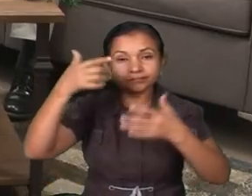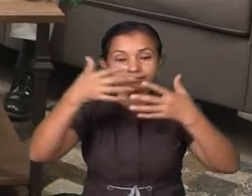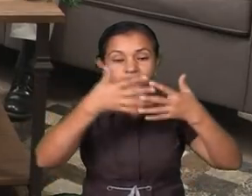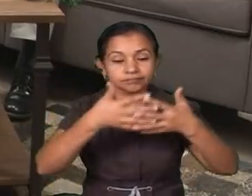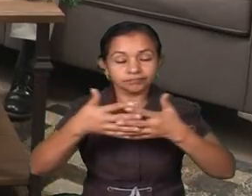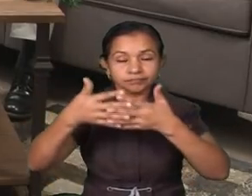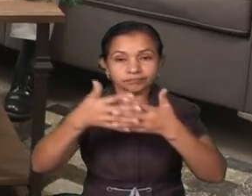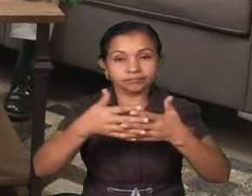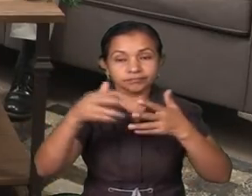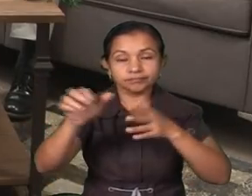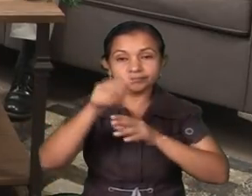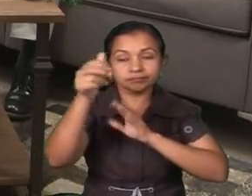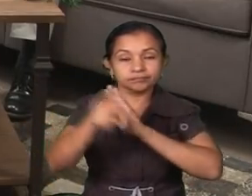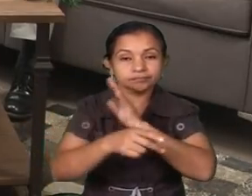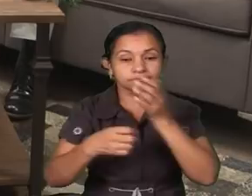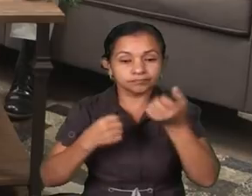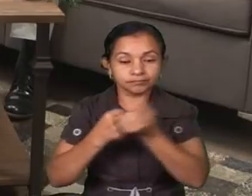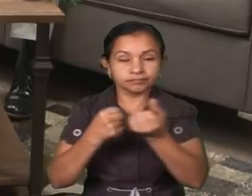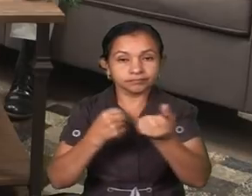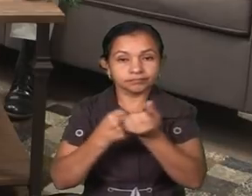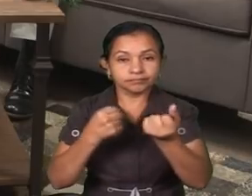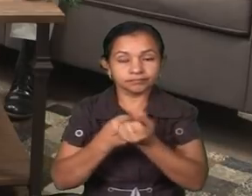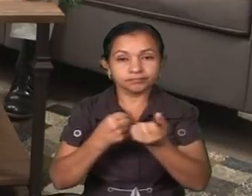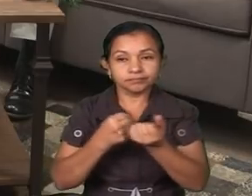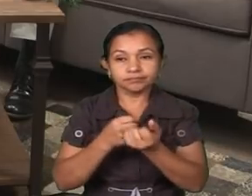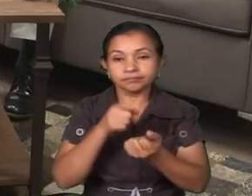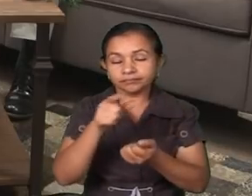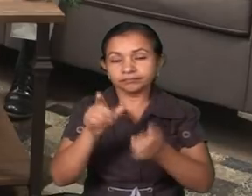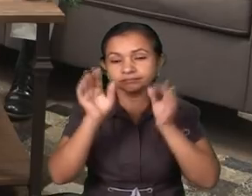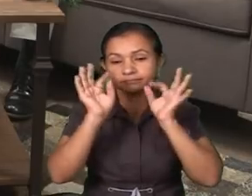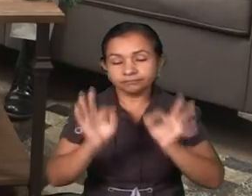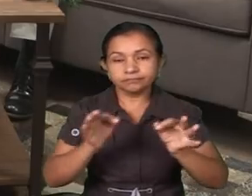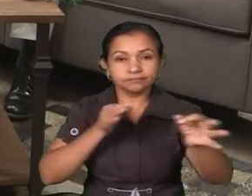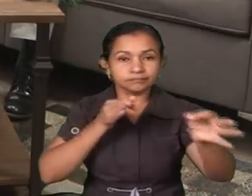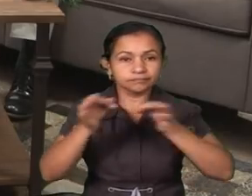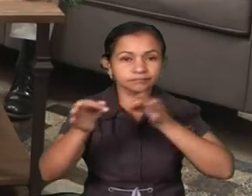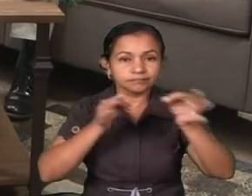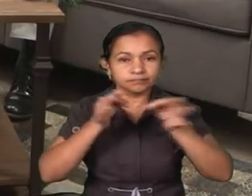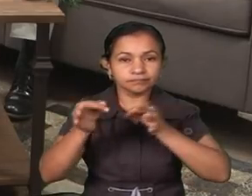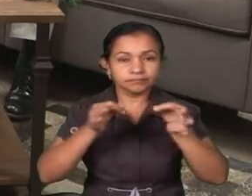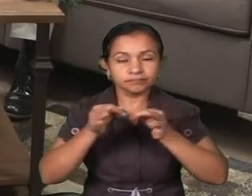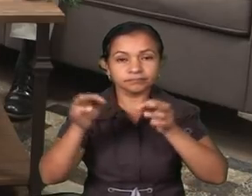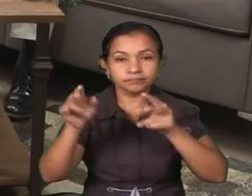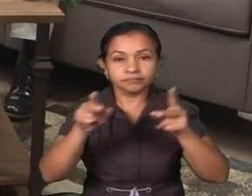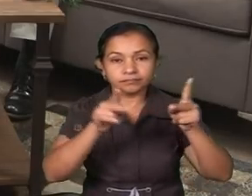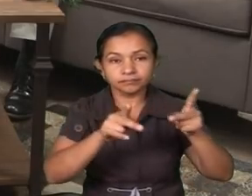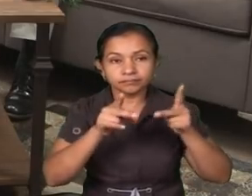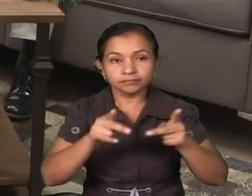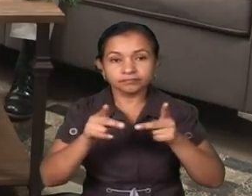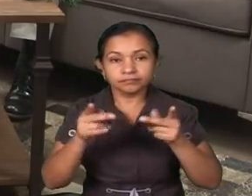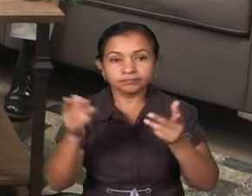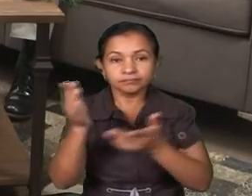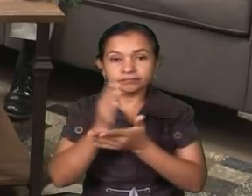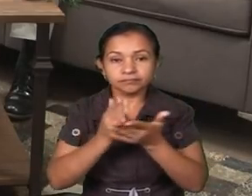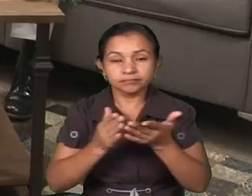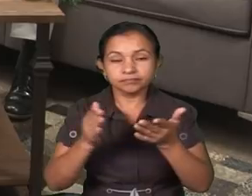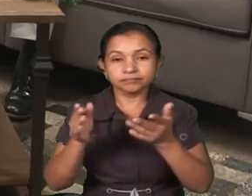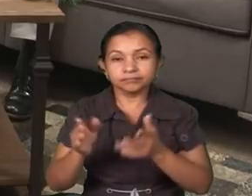desde el exterior, apoyado precisamente por lo que usted muy bien ha descrito, personas o siervos en